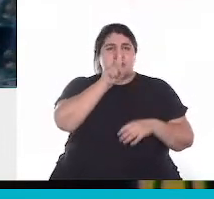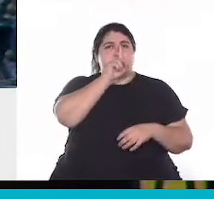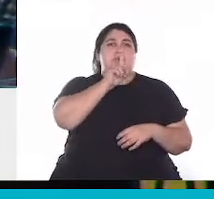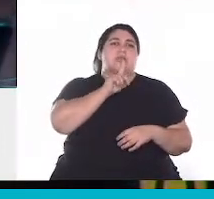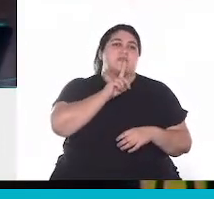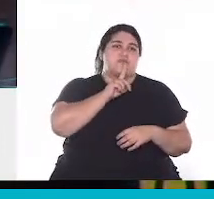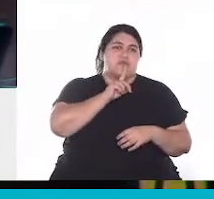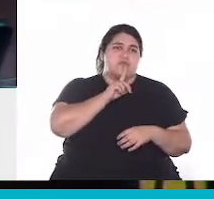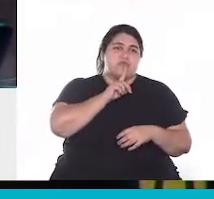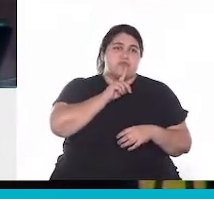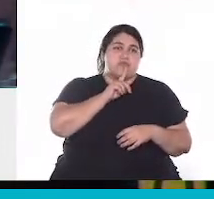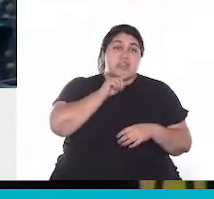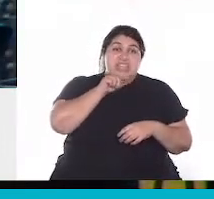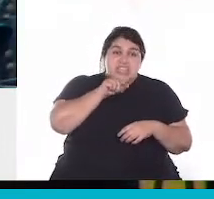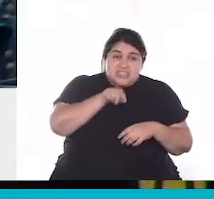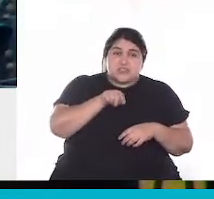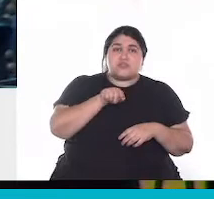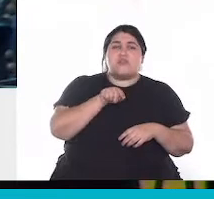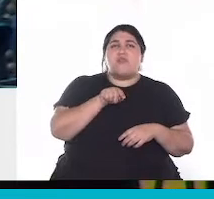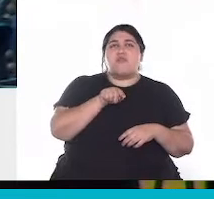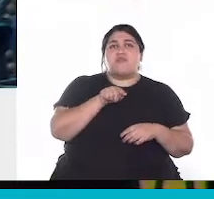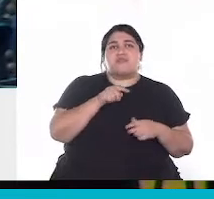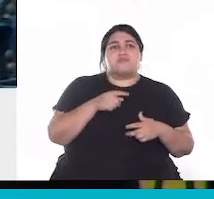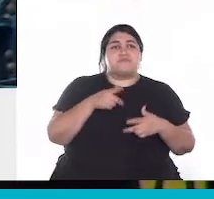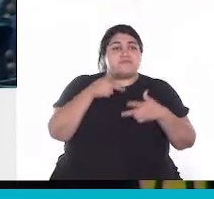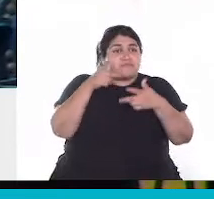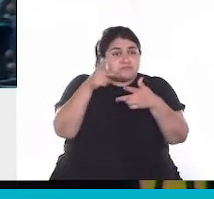ese sentido rescato